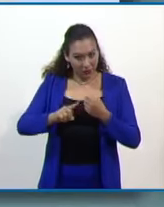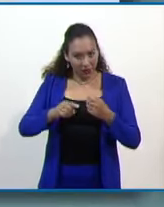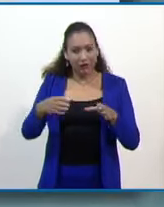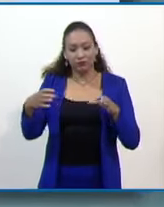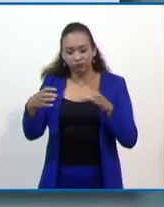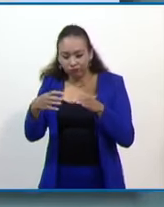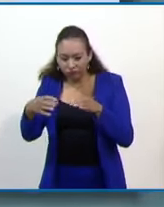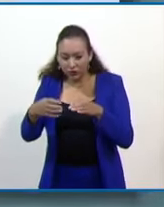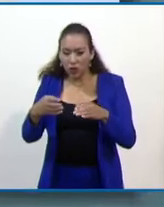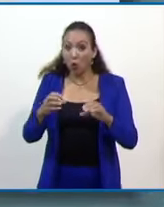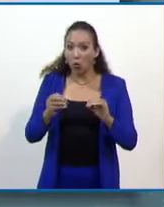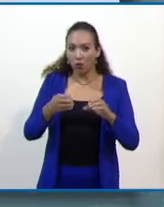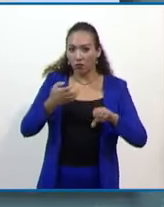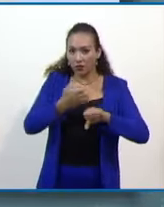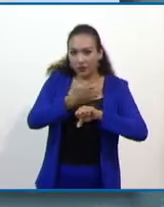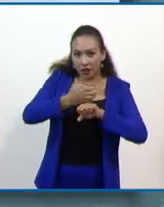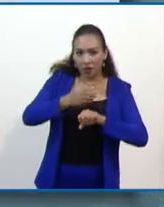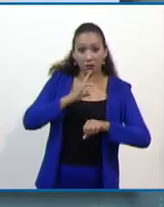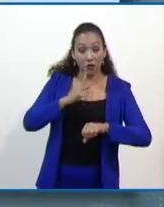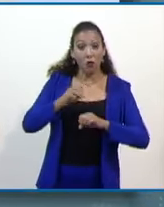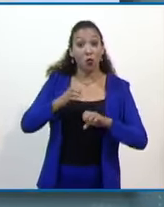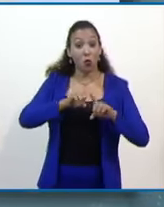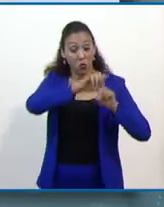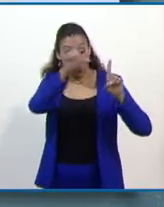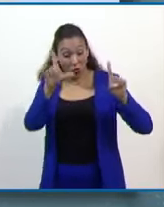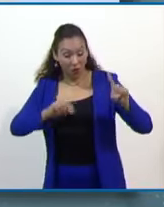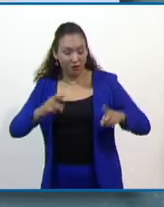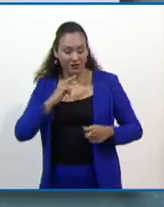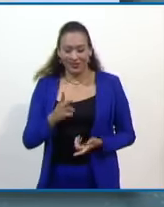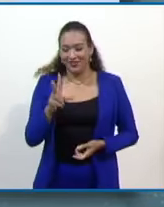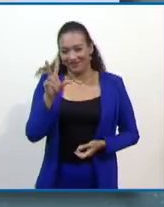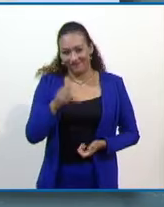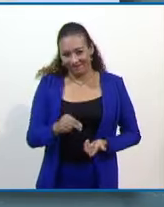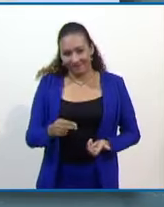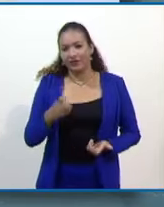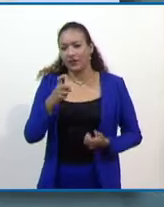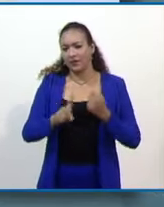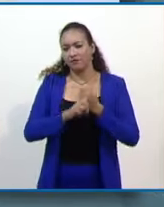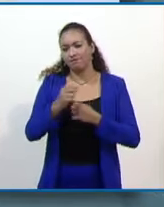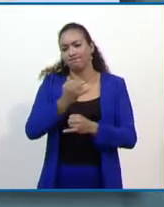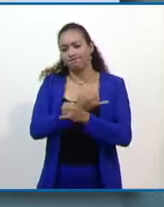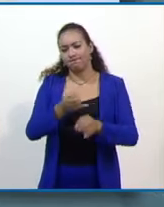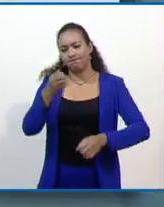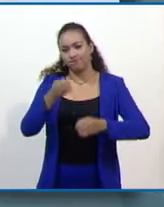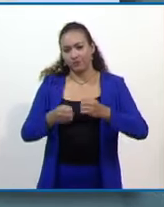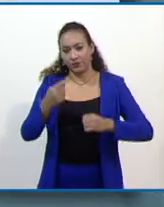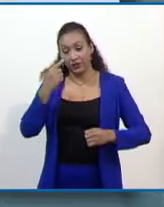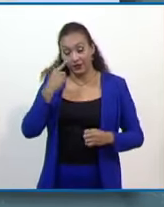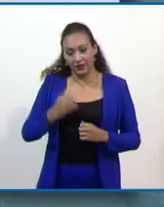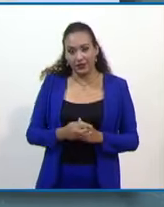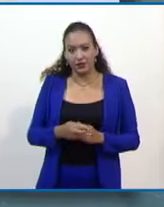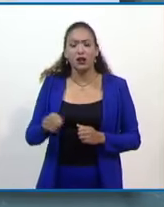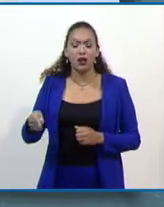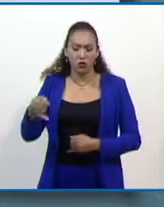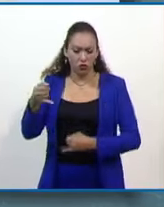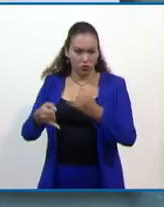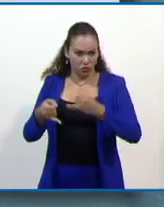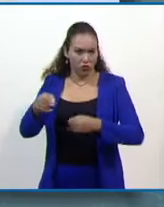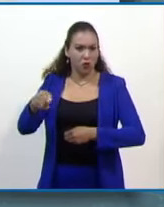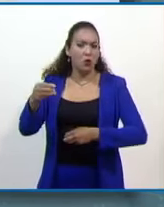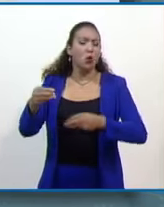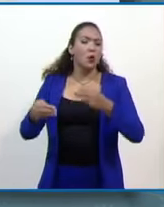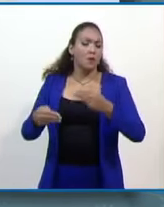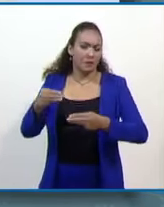es probable que afecte la calidad de la justicia y la independencia. El sistema de carrera, como dije, puede